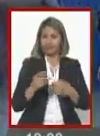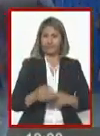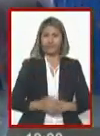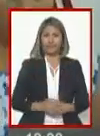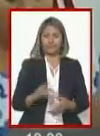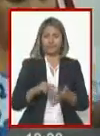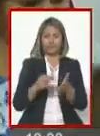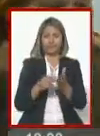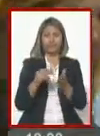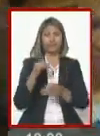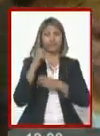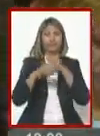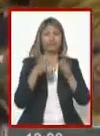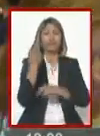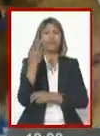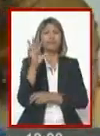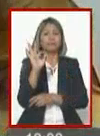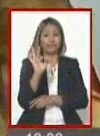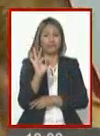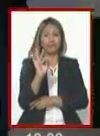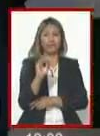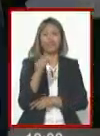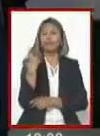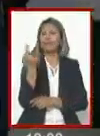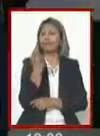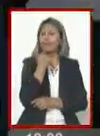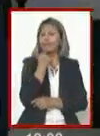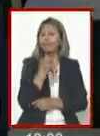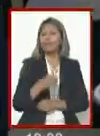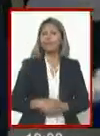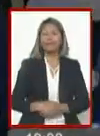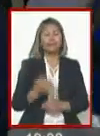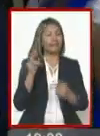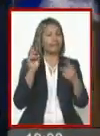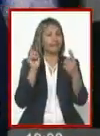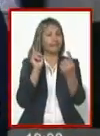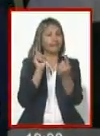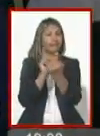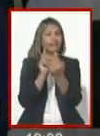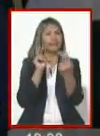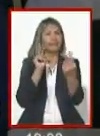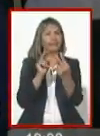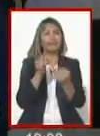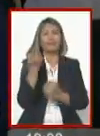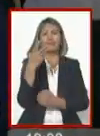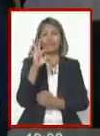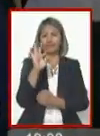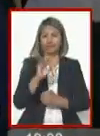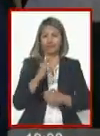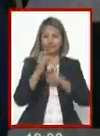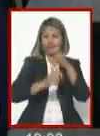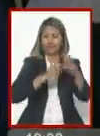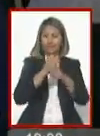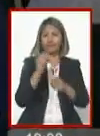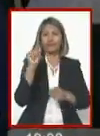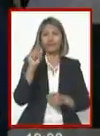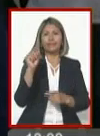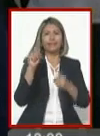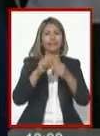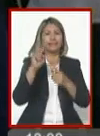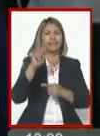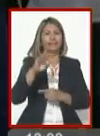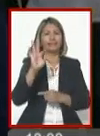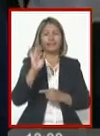donde vamos a esperar mayor cantidad de participación empresarial, no solamente a nivel nacional, sino también internacional. A altas horas de la noche de la